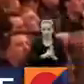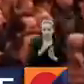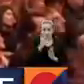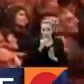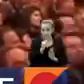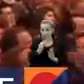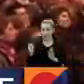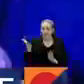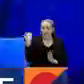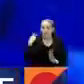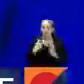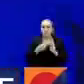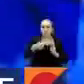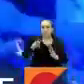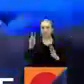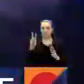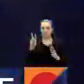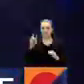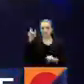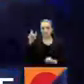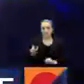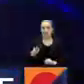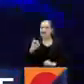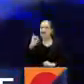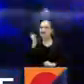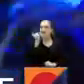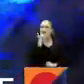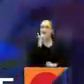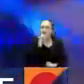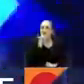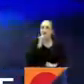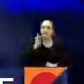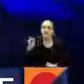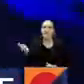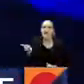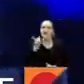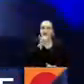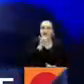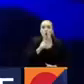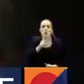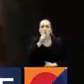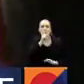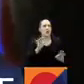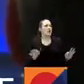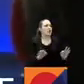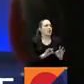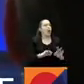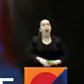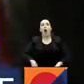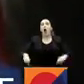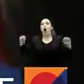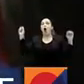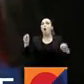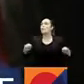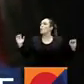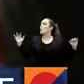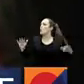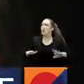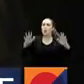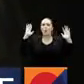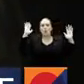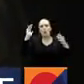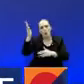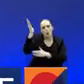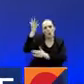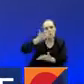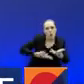de 2012. Donde su error fue dar la espalda a este hecho y aprobar la celebración de mitines, como también de haber